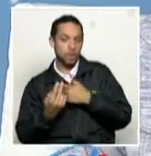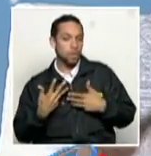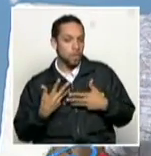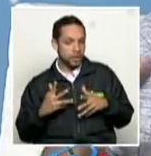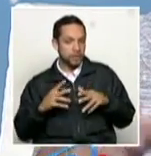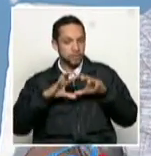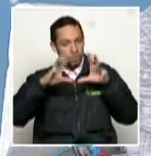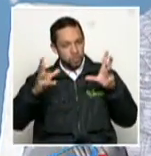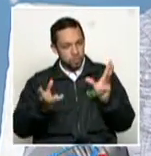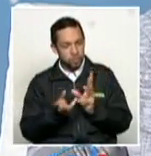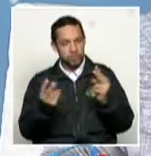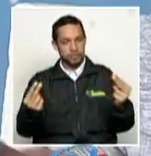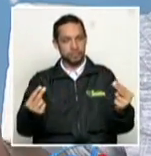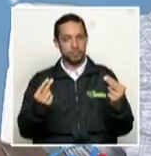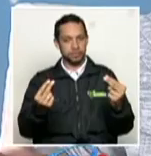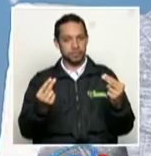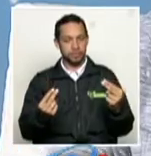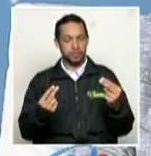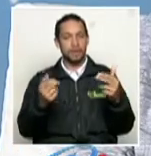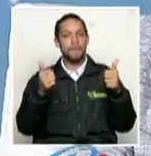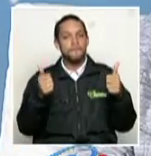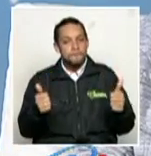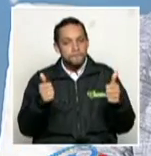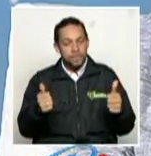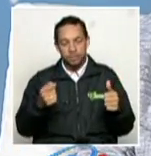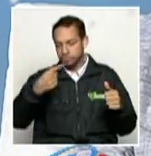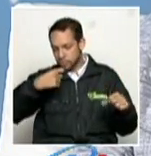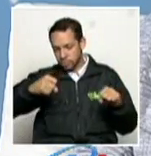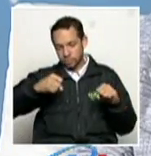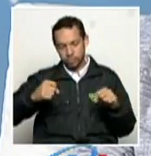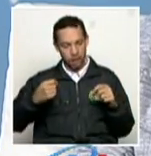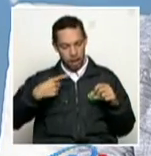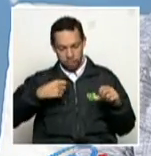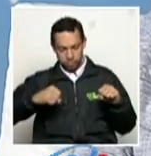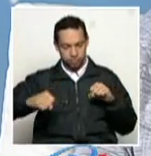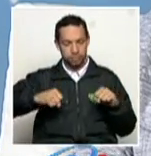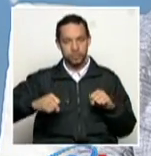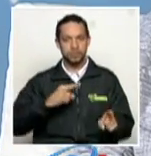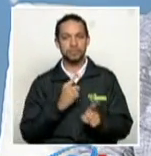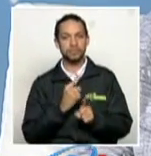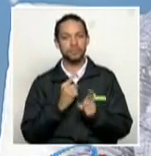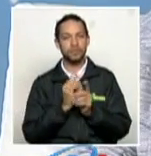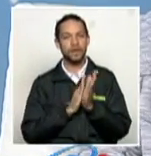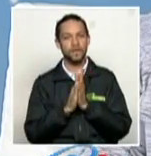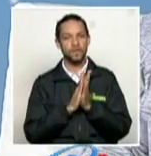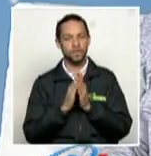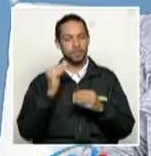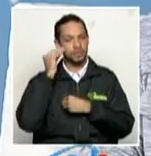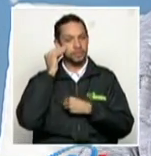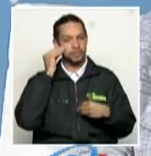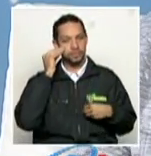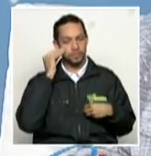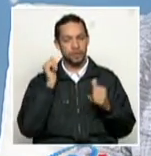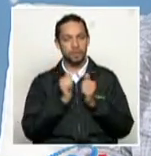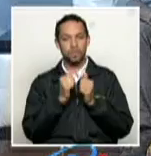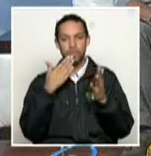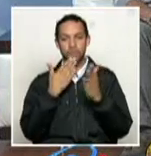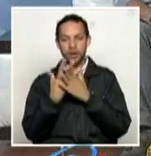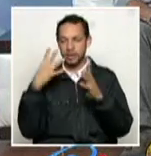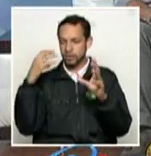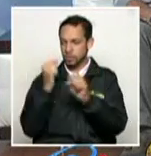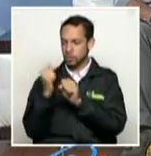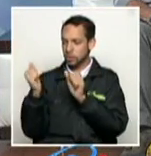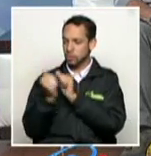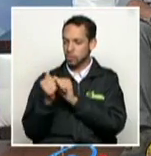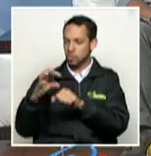mundo pueden ver el programa. Así es que aquí estamos compartiendo con ustedes a esta hora en Conexión Vital. Médico Jorge Enrique Rojas, ¿qué tal?